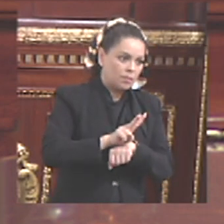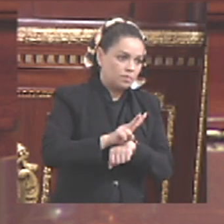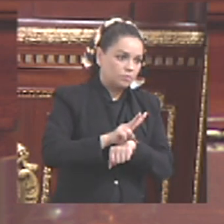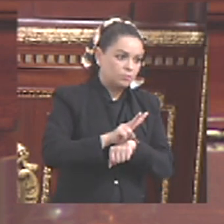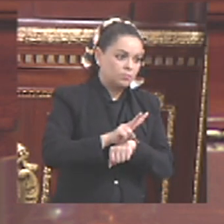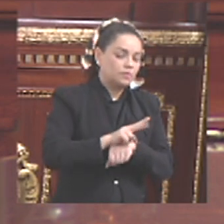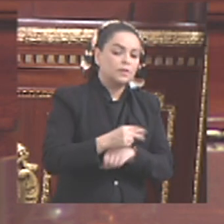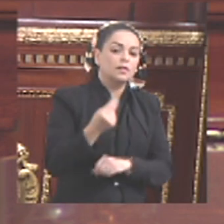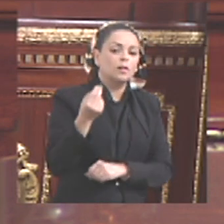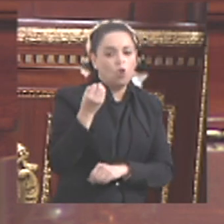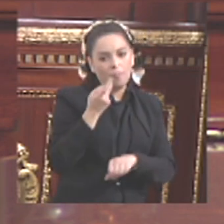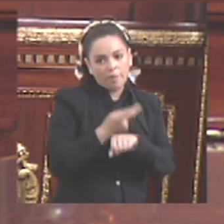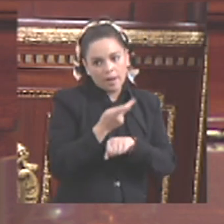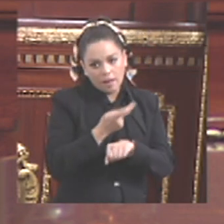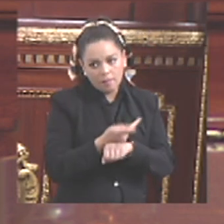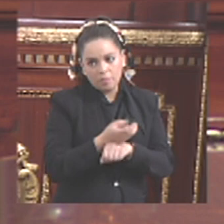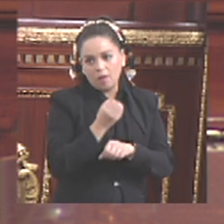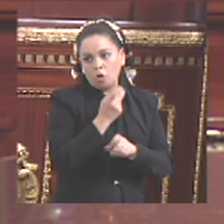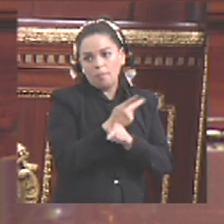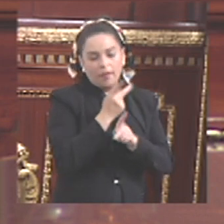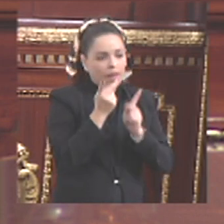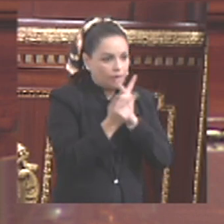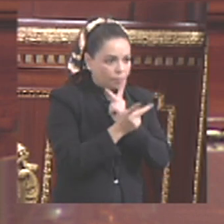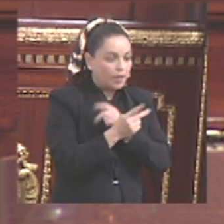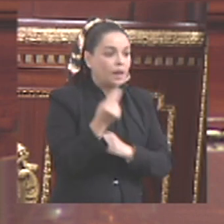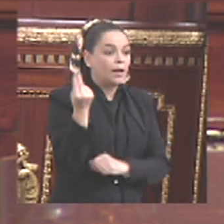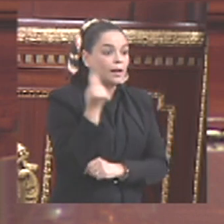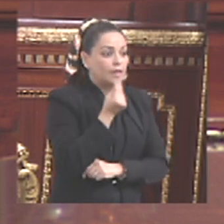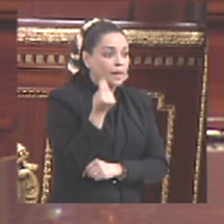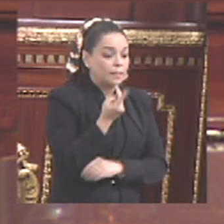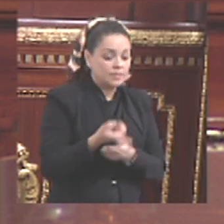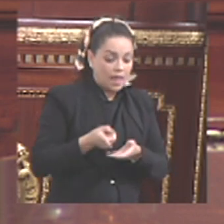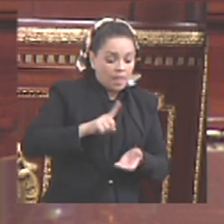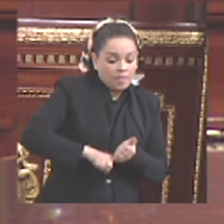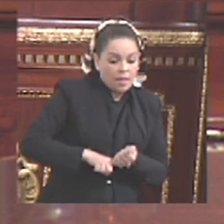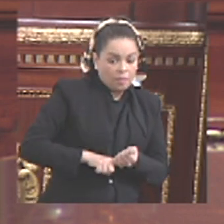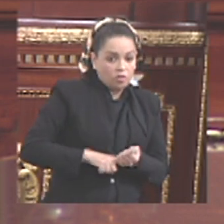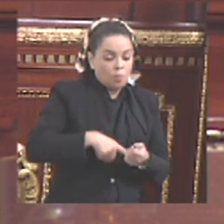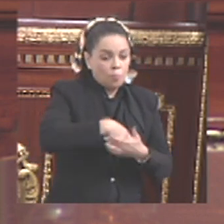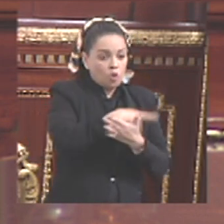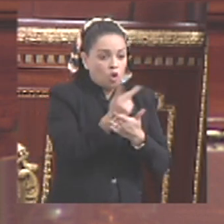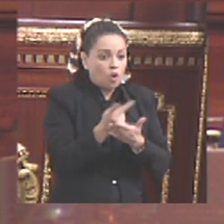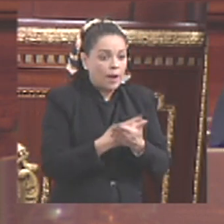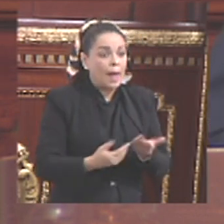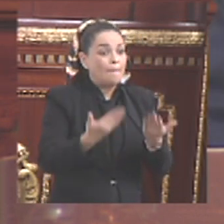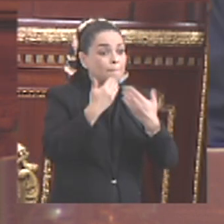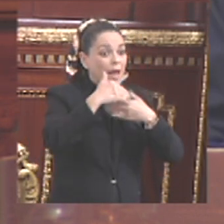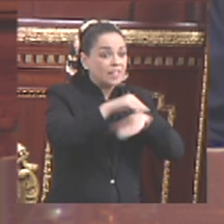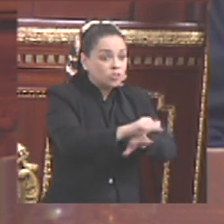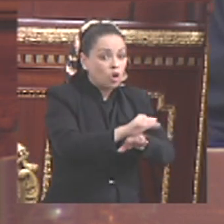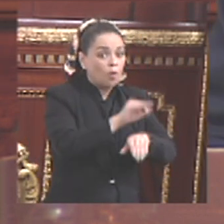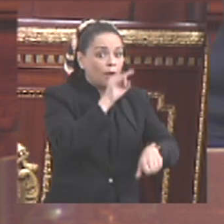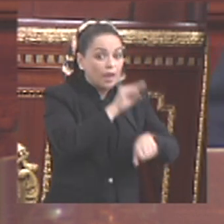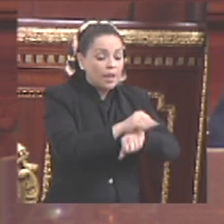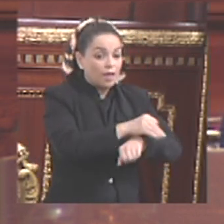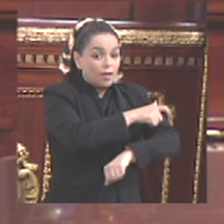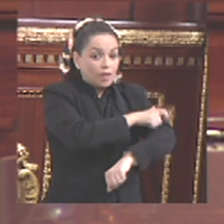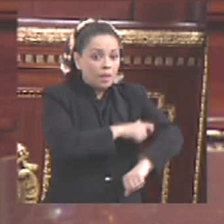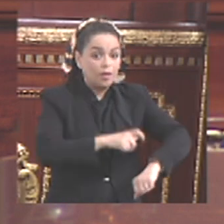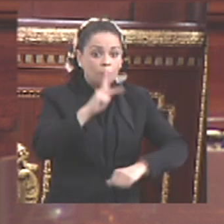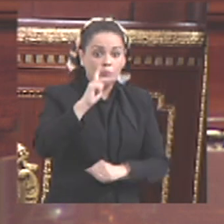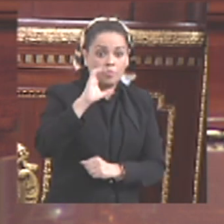programa interno de protección civil. Lamentablemente, hoy día